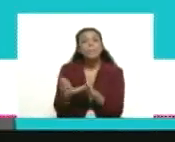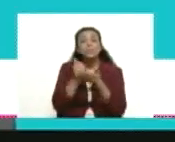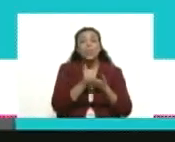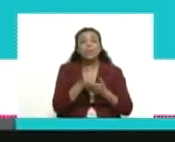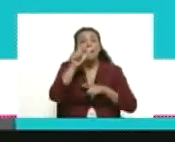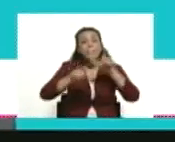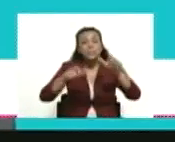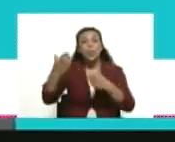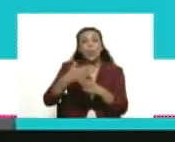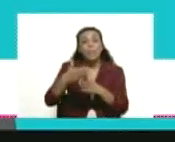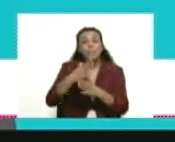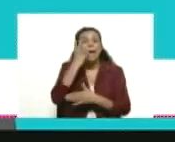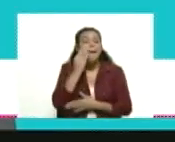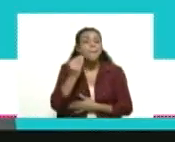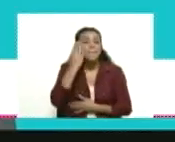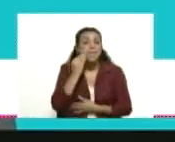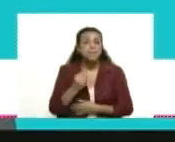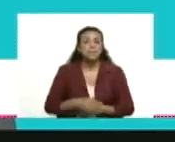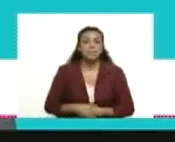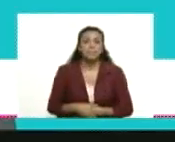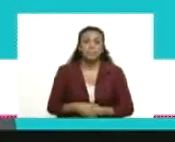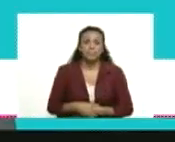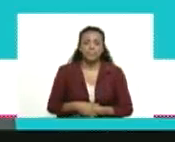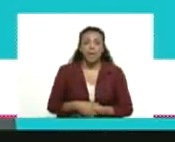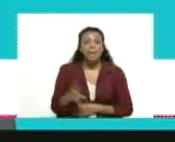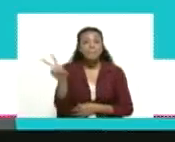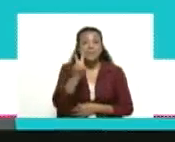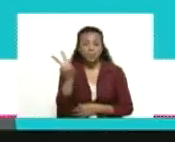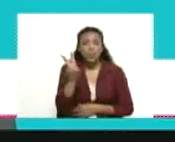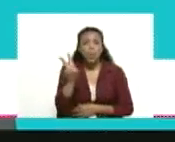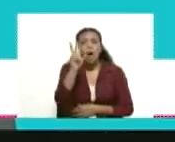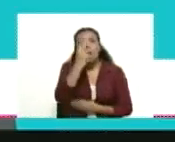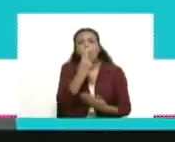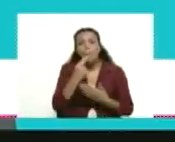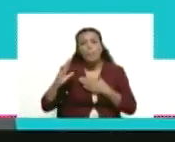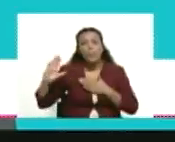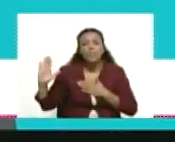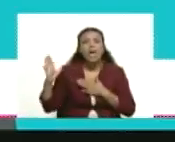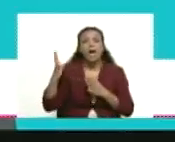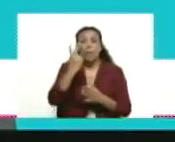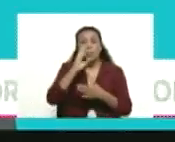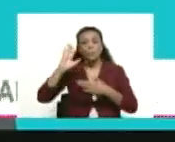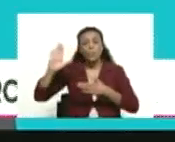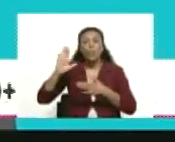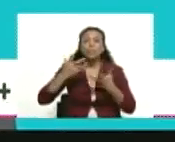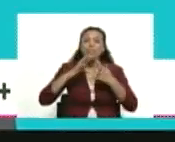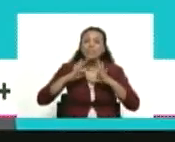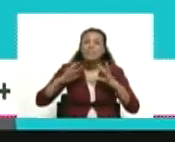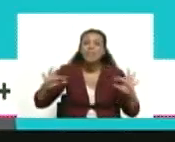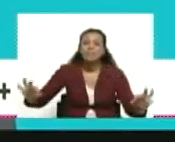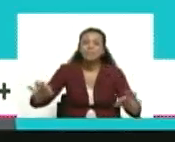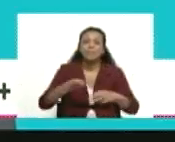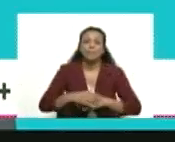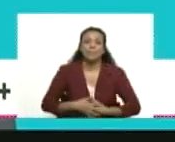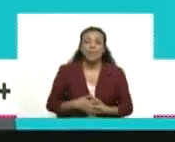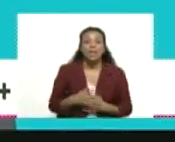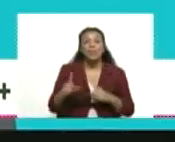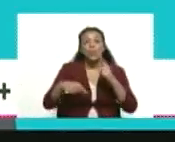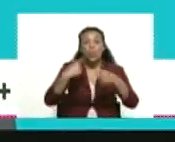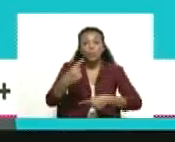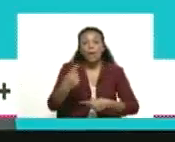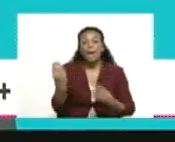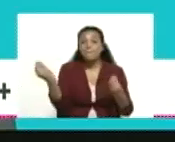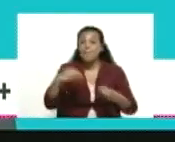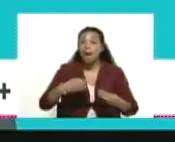para compartir sus experiencias. Venezuela está comprometida con la protección de su biodiversidad. En nuestro segmento Más